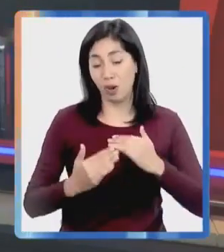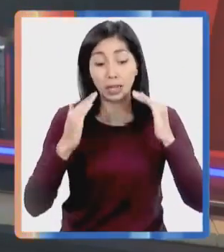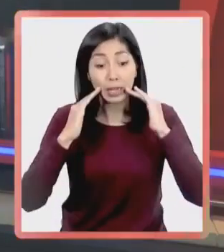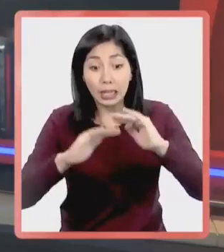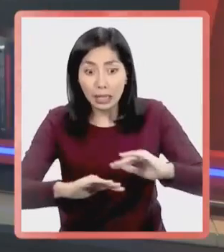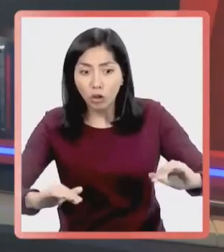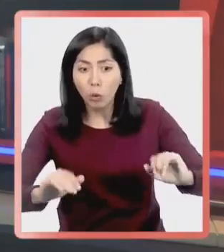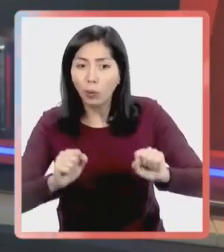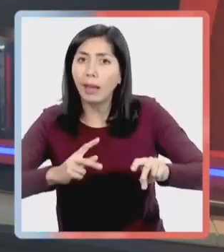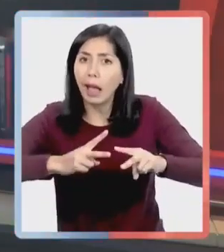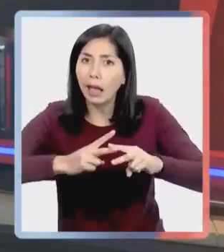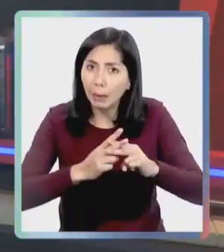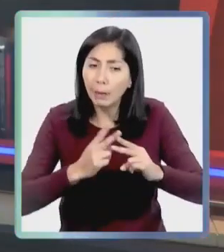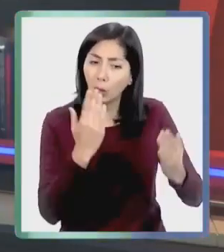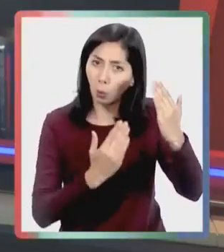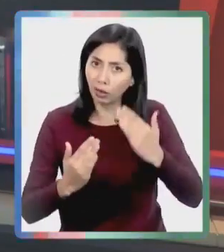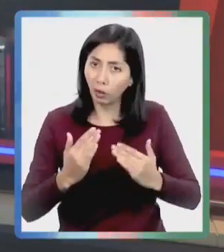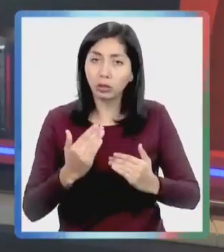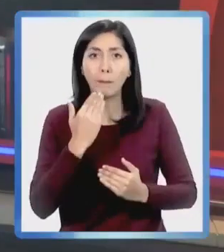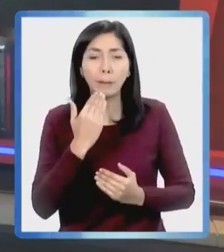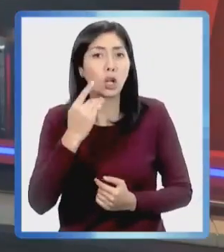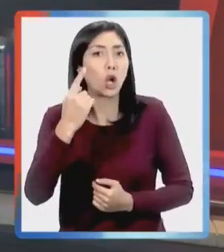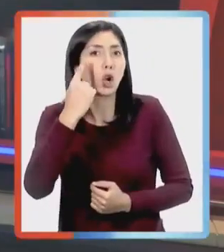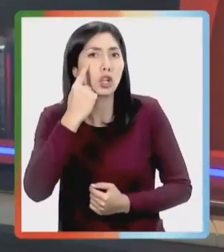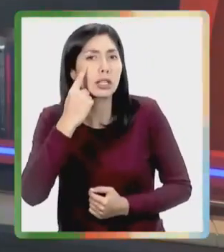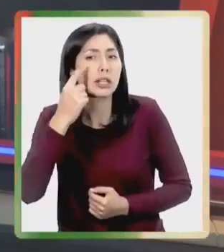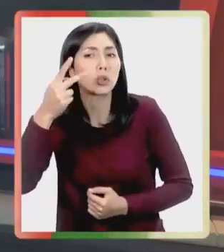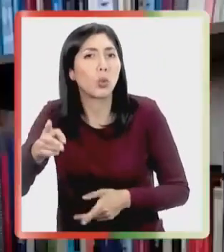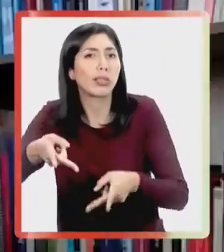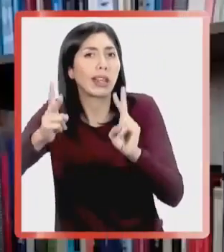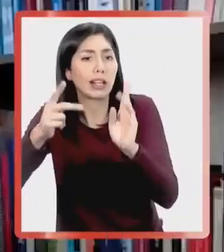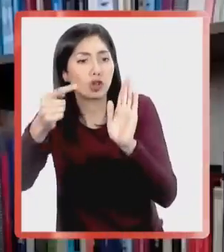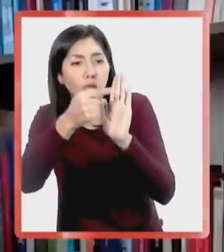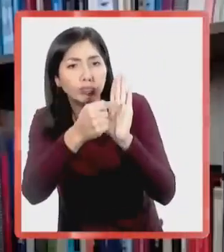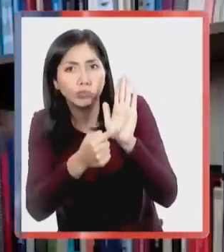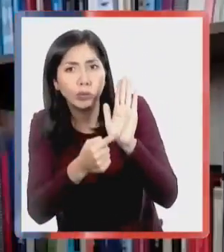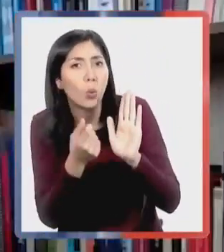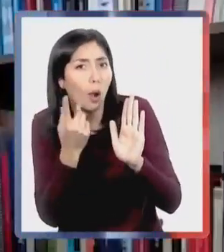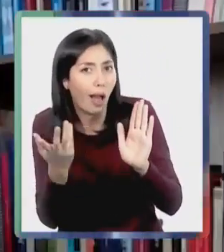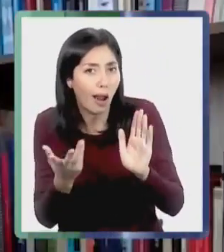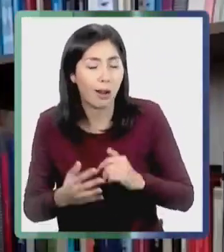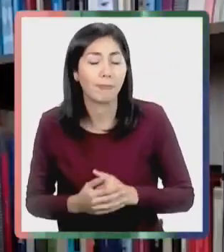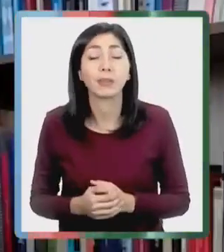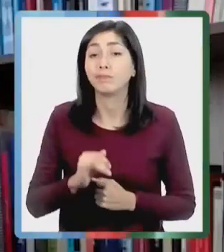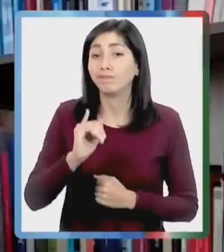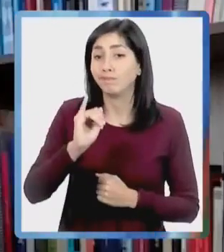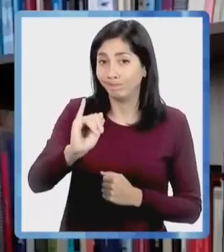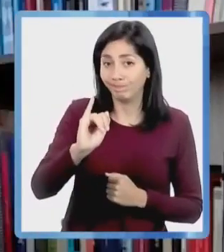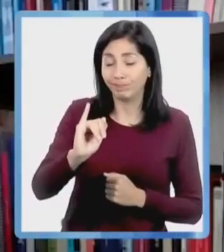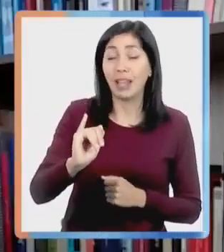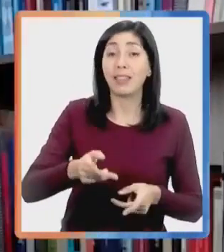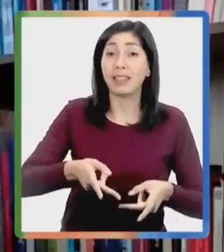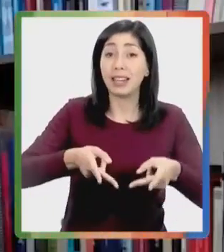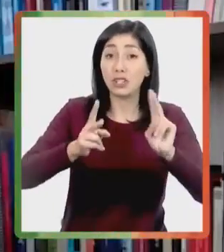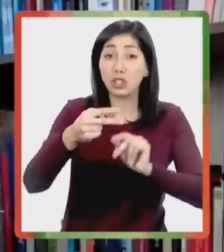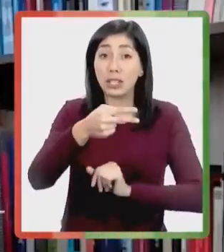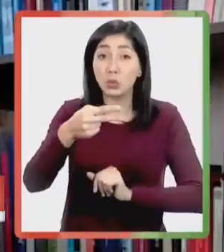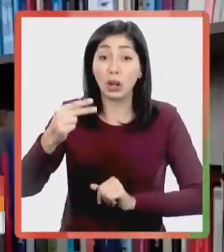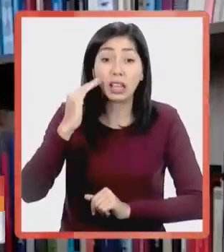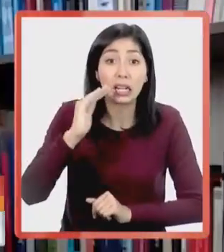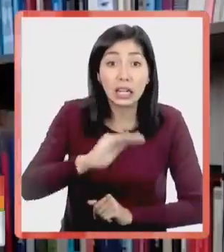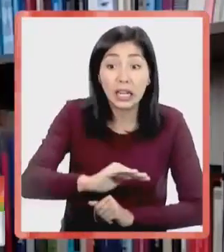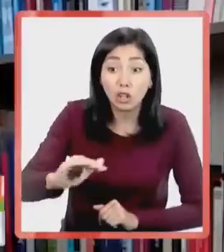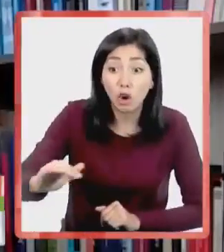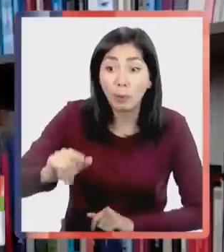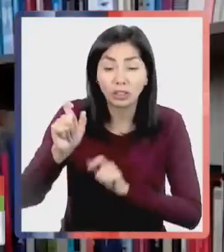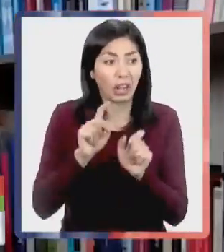tengan herramientas de autocuidado. Y en segundo lugar, tienen que conocer cuáles son sus derechos. Absolutamente, y cuando uno habla de derechos sexuales de los niños, a veces la gente